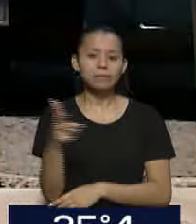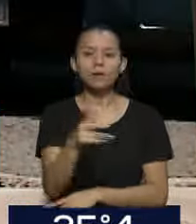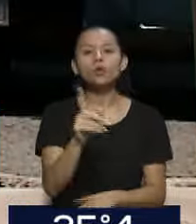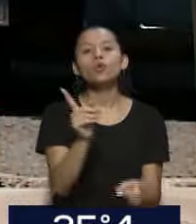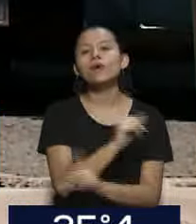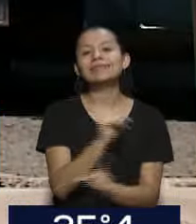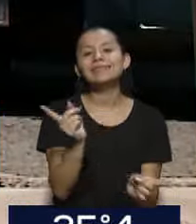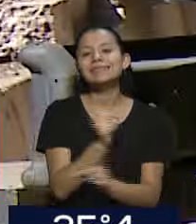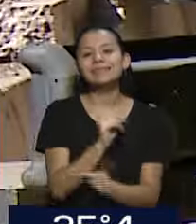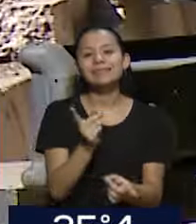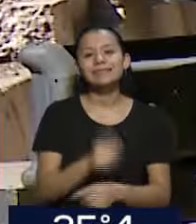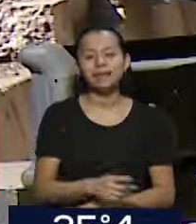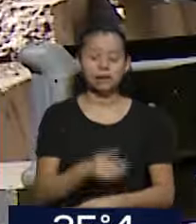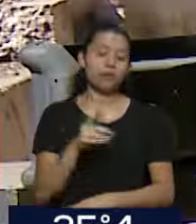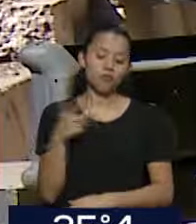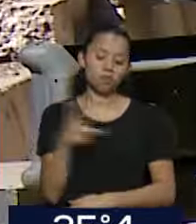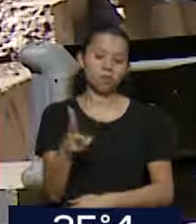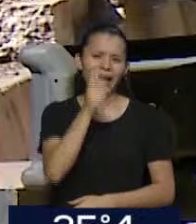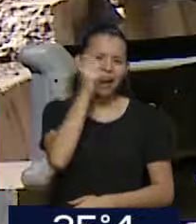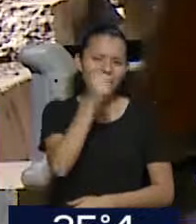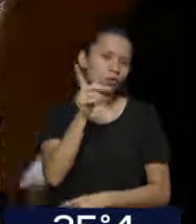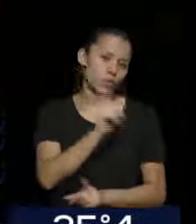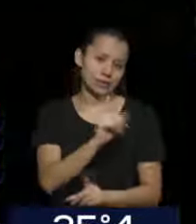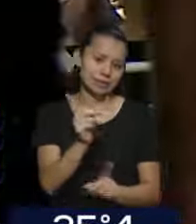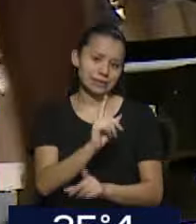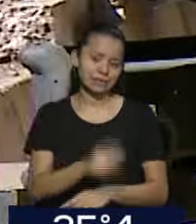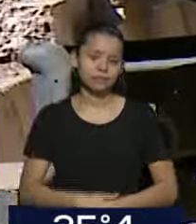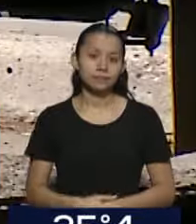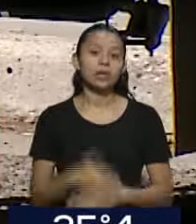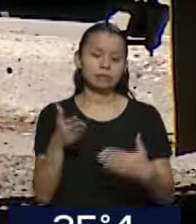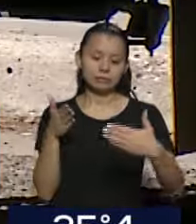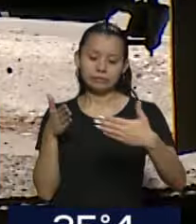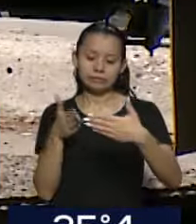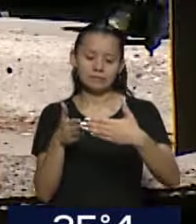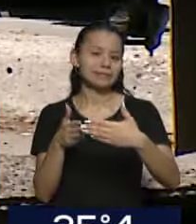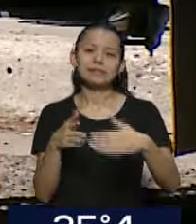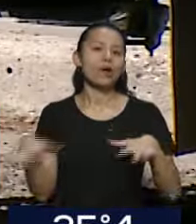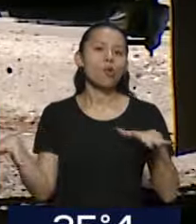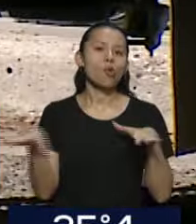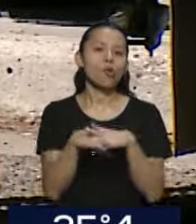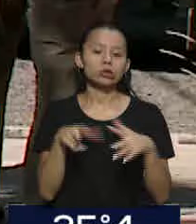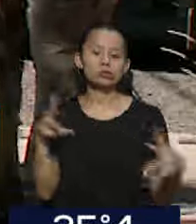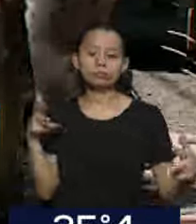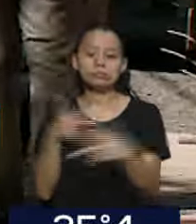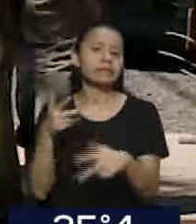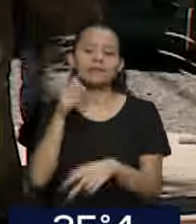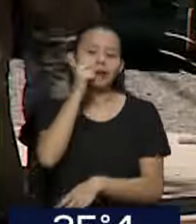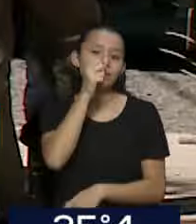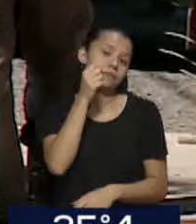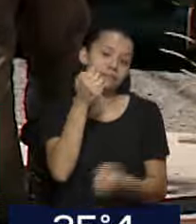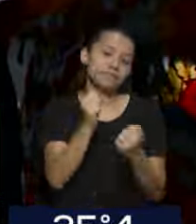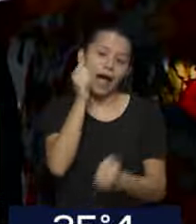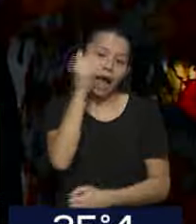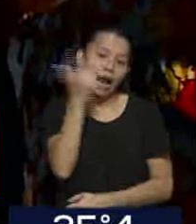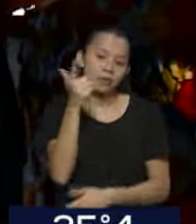los vehículos circulen a alta velocidad en esa zona. Y bueno, se dio una intersección en la que los dos vehículos venían a alta velocidad,